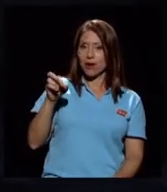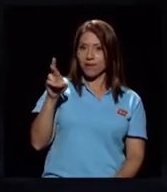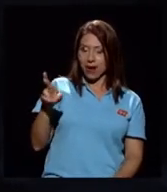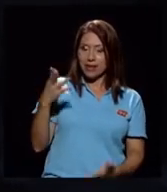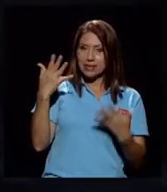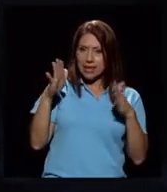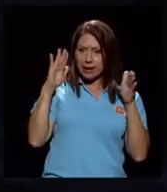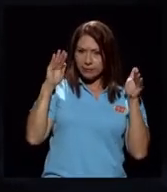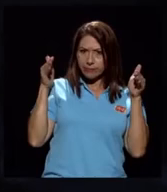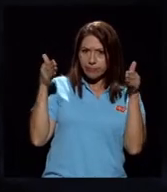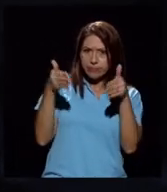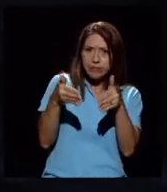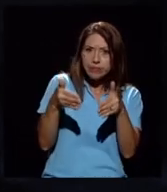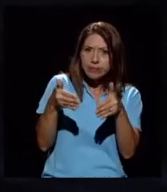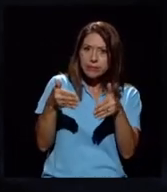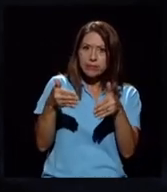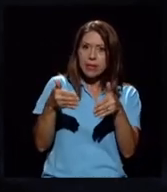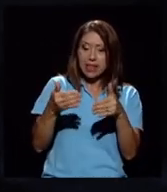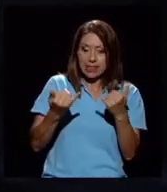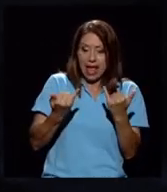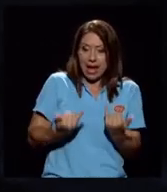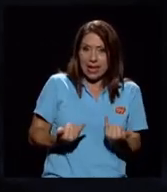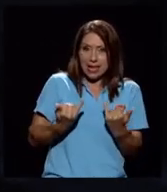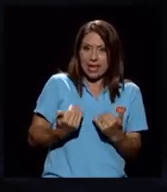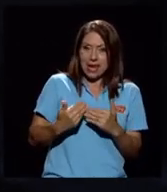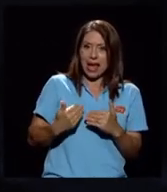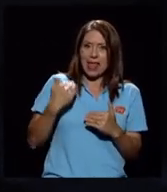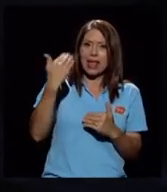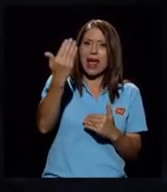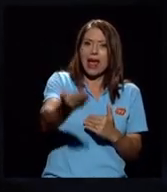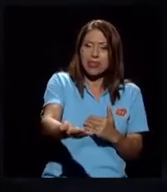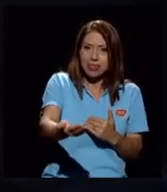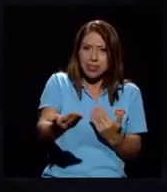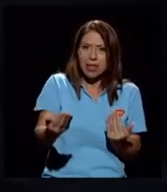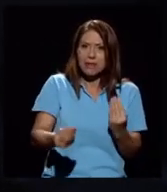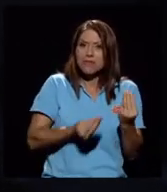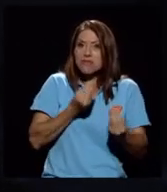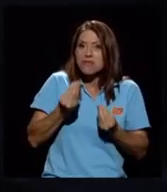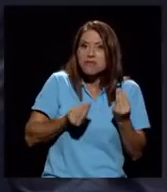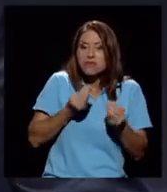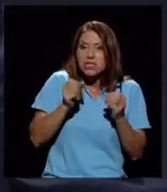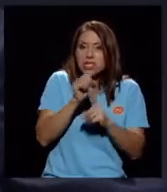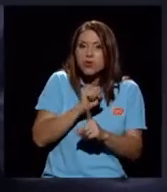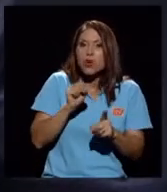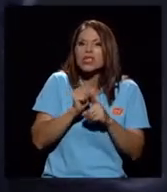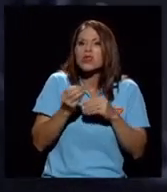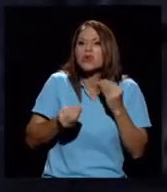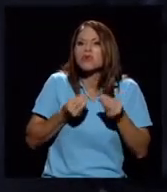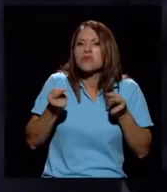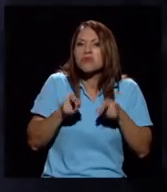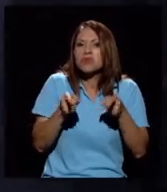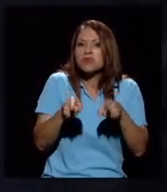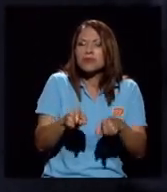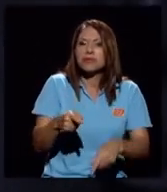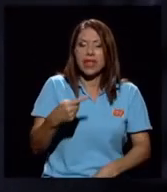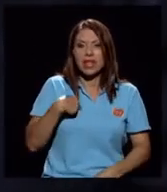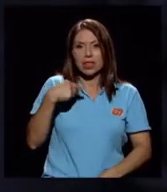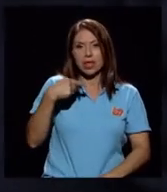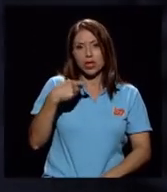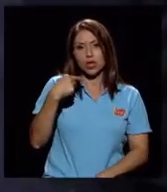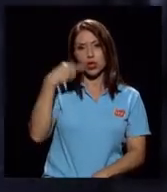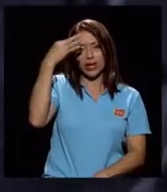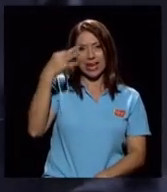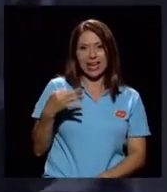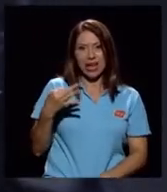a como vemos de aquí en adelante la posible situación esto sí yo creo lo siguiente